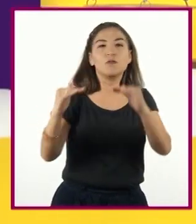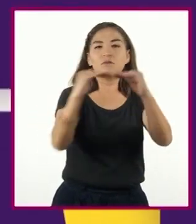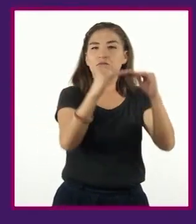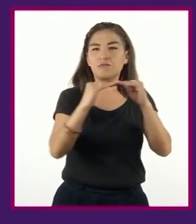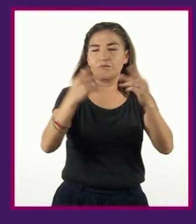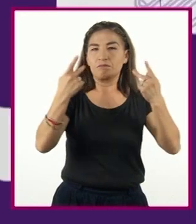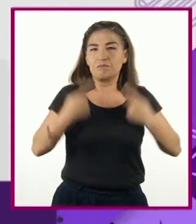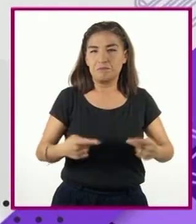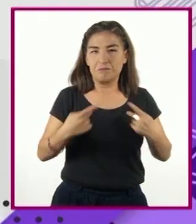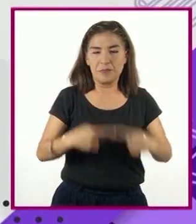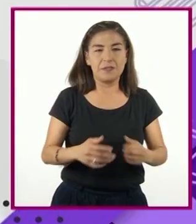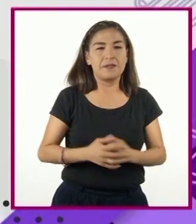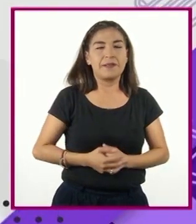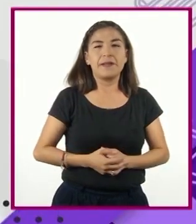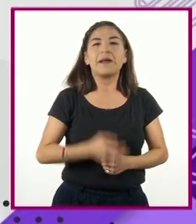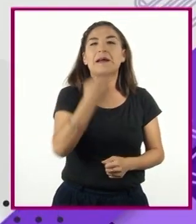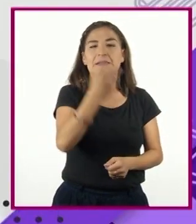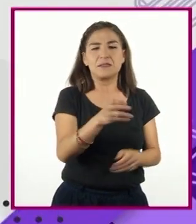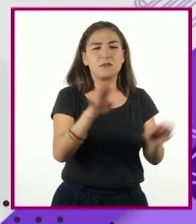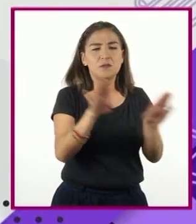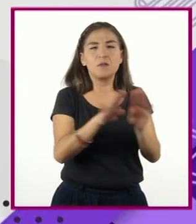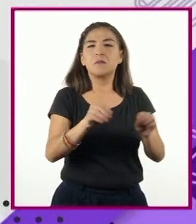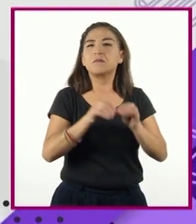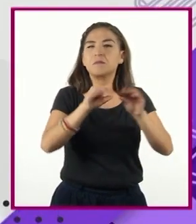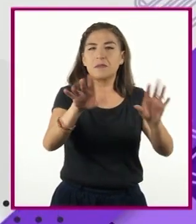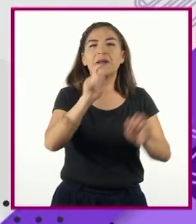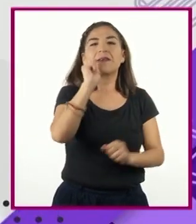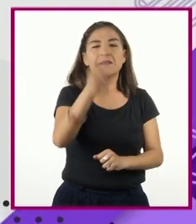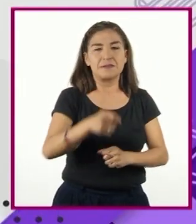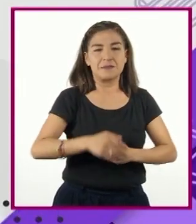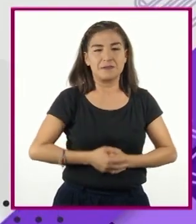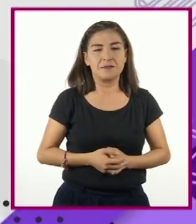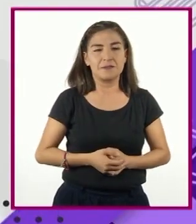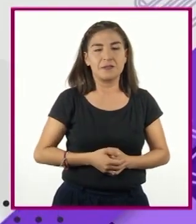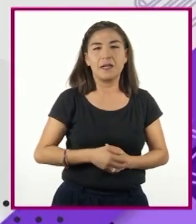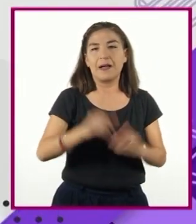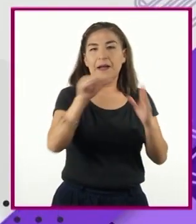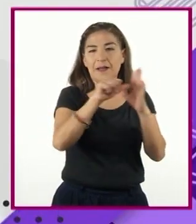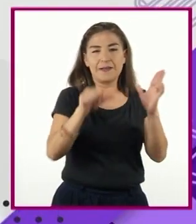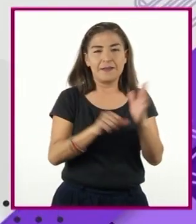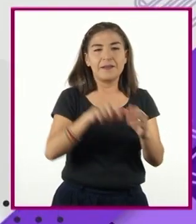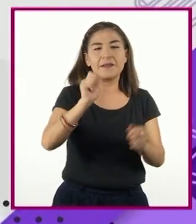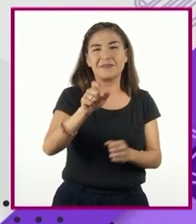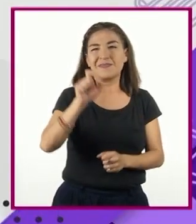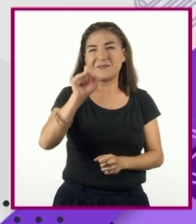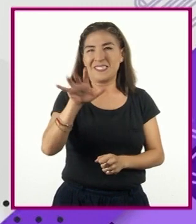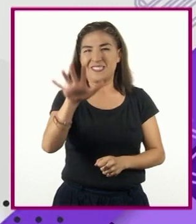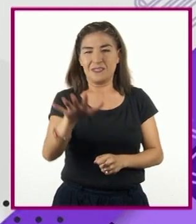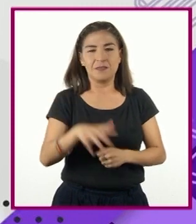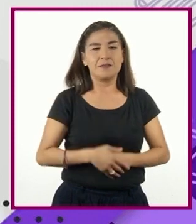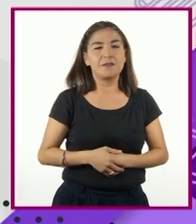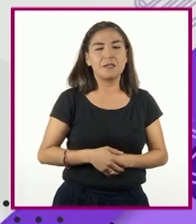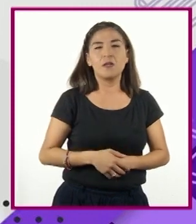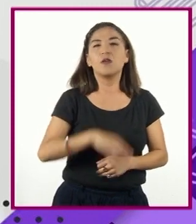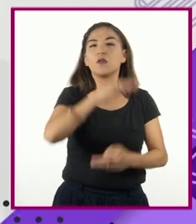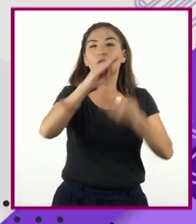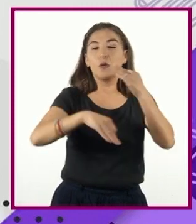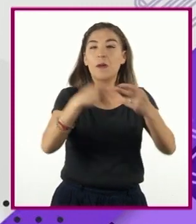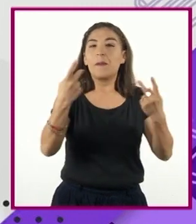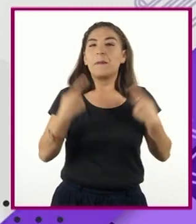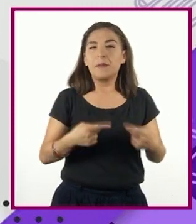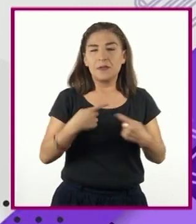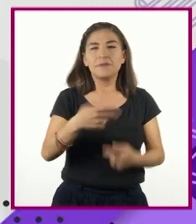personas. Este documento también señala en su artículo 25 que toda persona